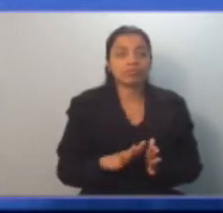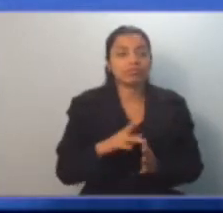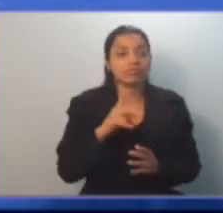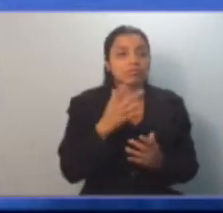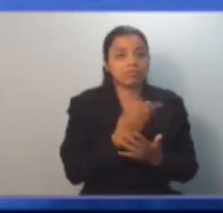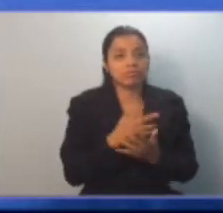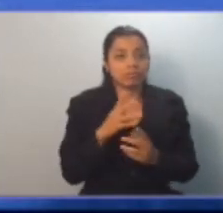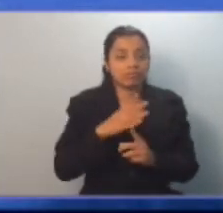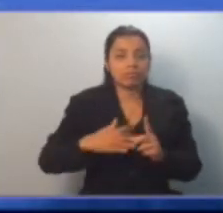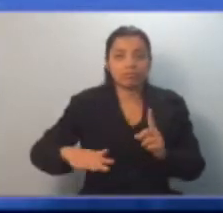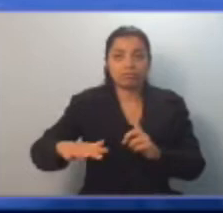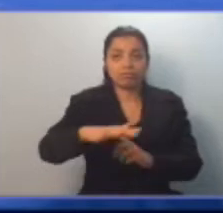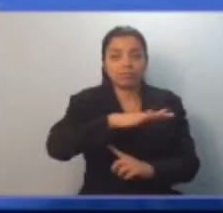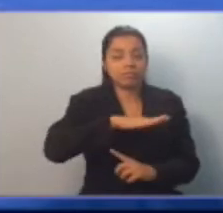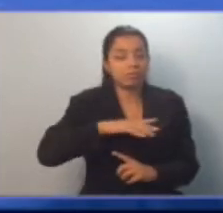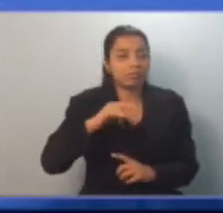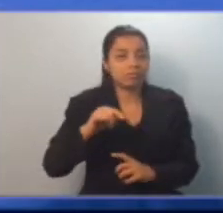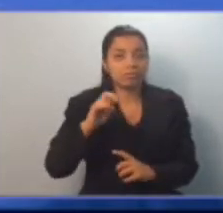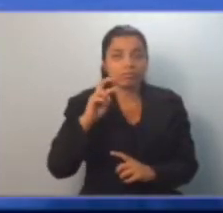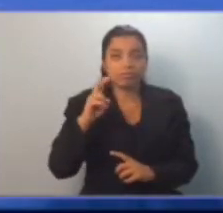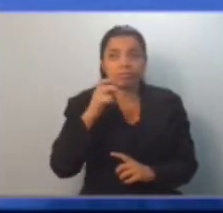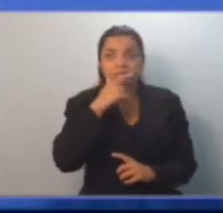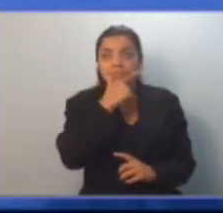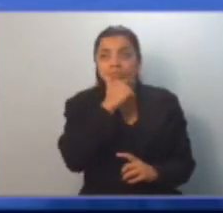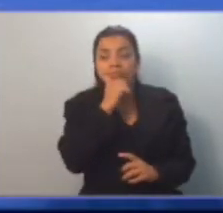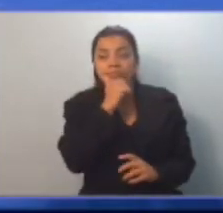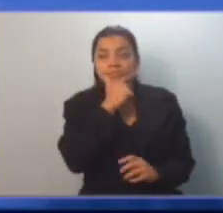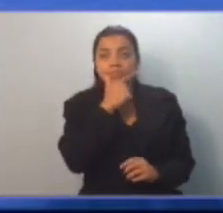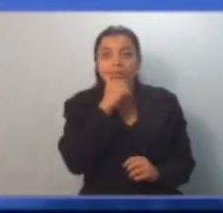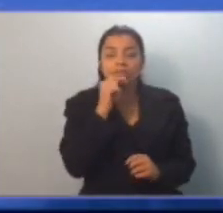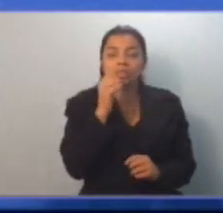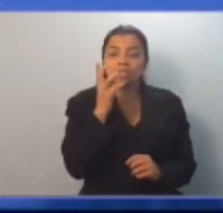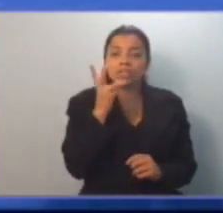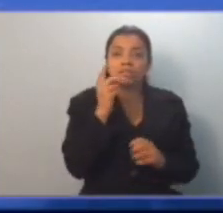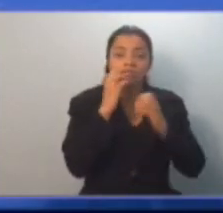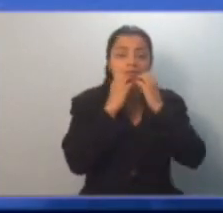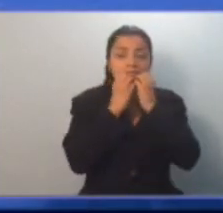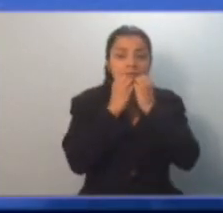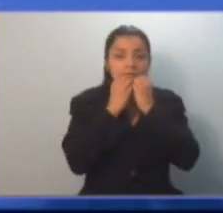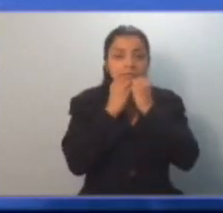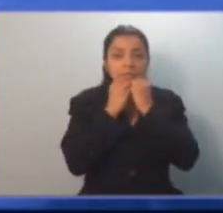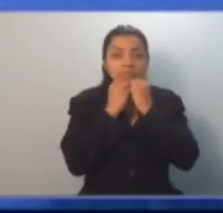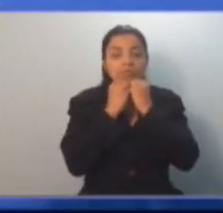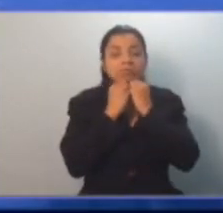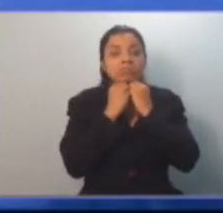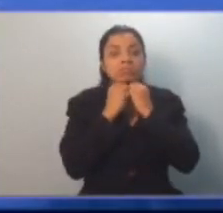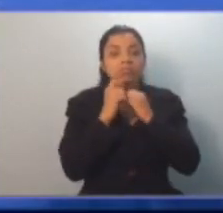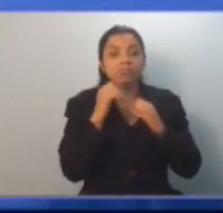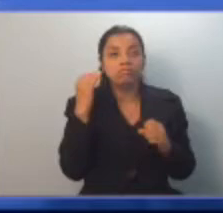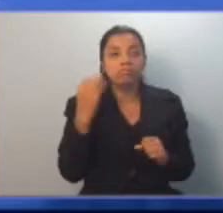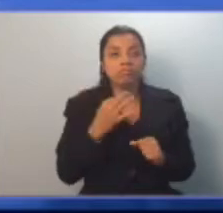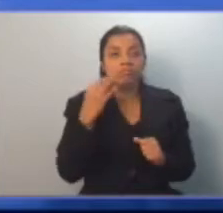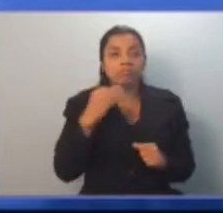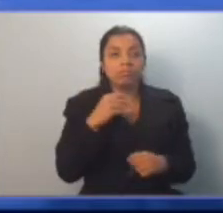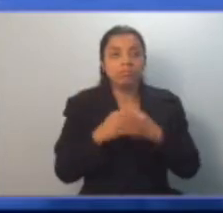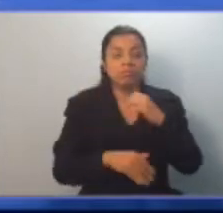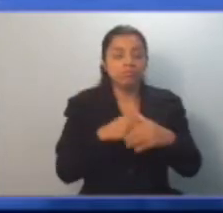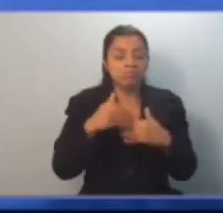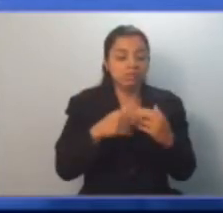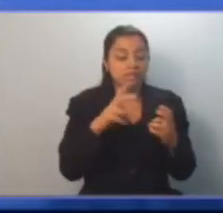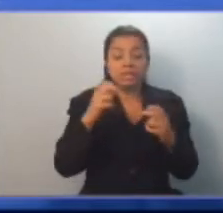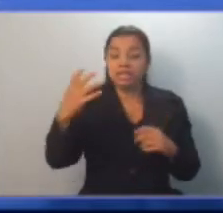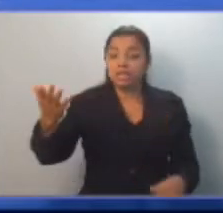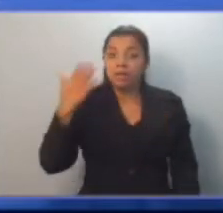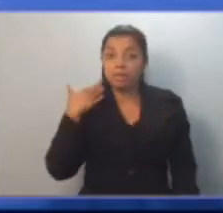situación que genere algún tipo de duda en cuanto al resguardo o custodia de los mismos. Se debería de crear una regional en San